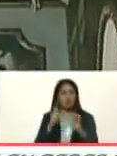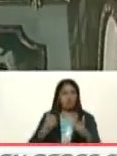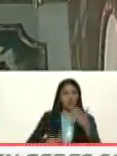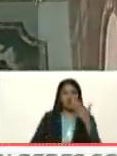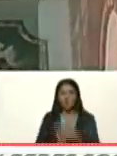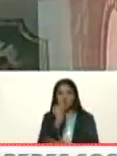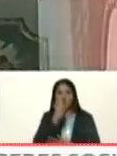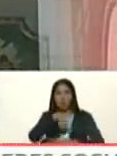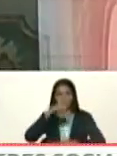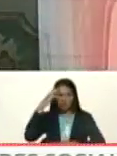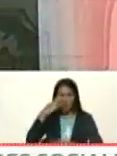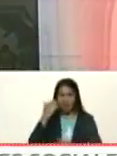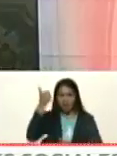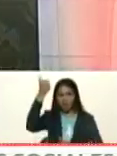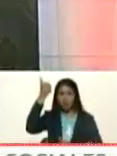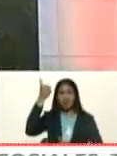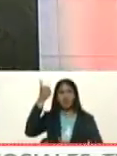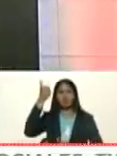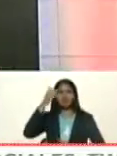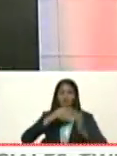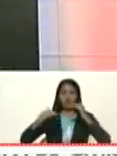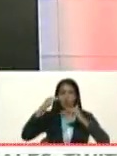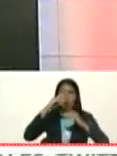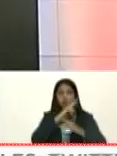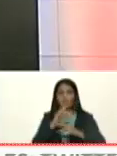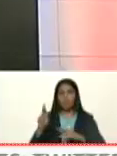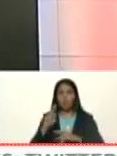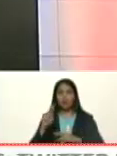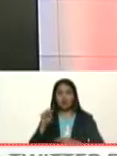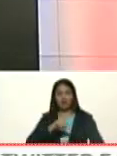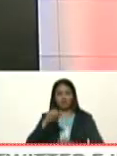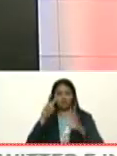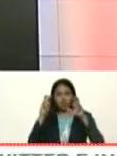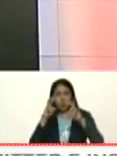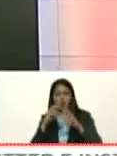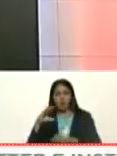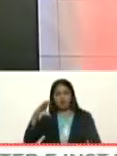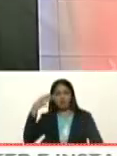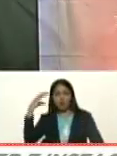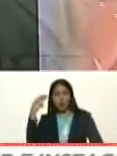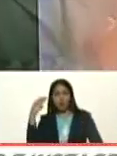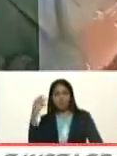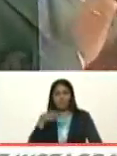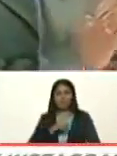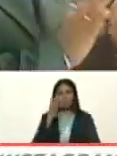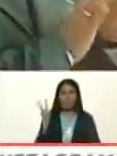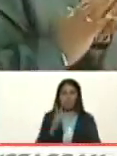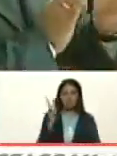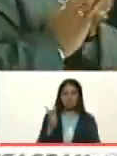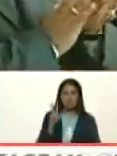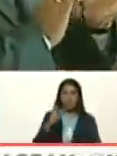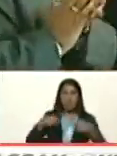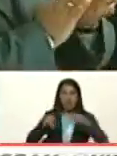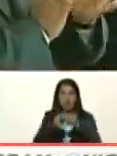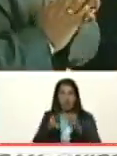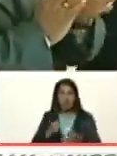fundador y jefe supremo de la República de la Nueva Granada, de Colombia, de Venezuela.